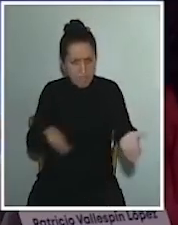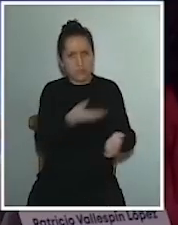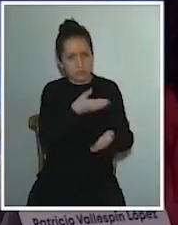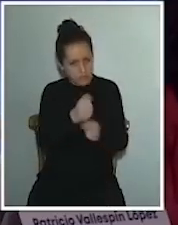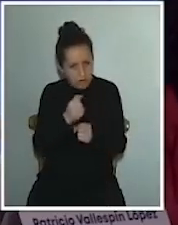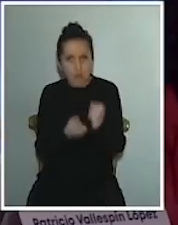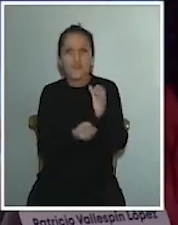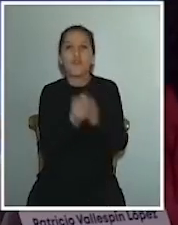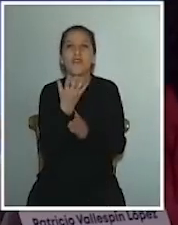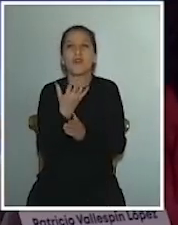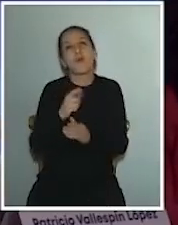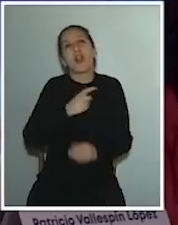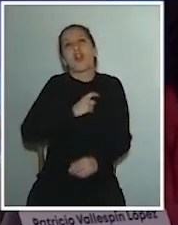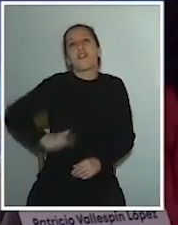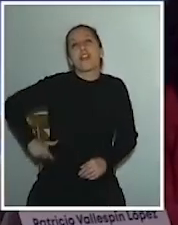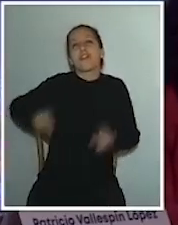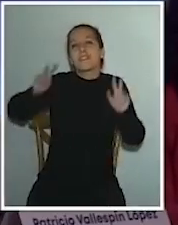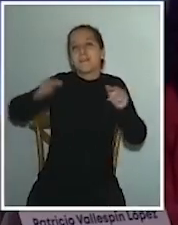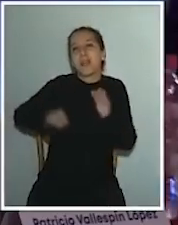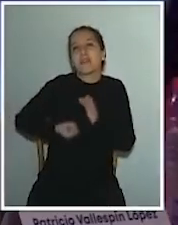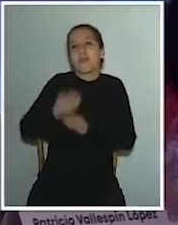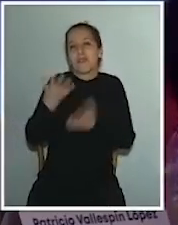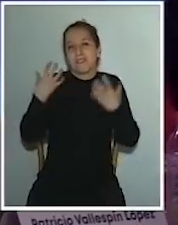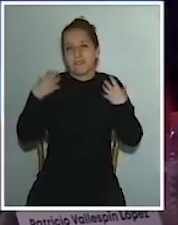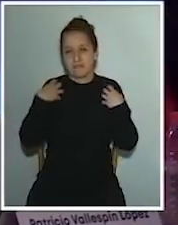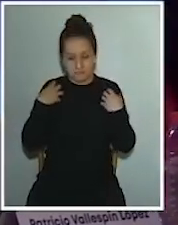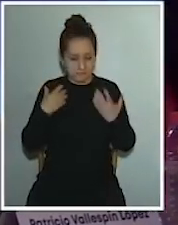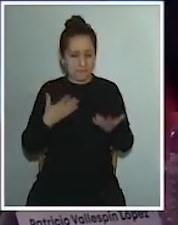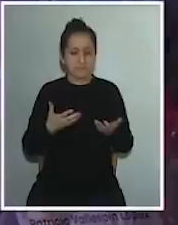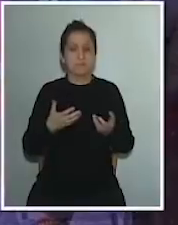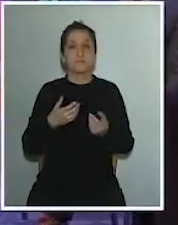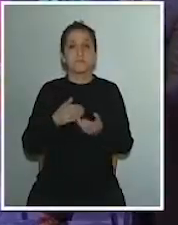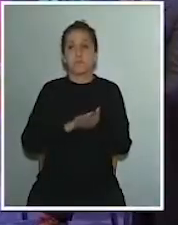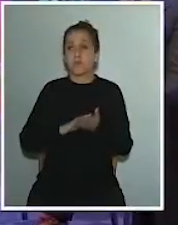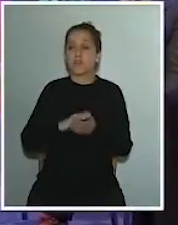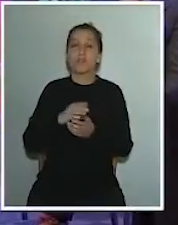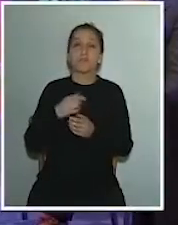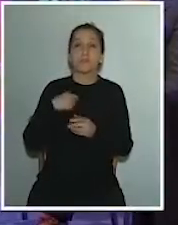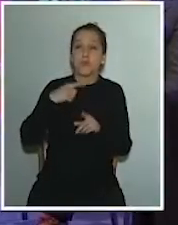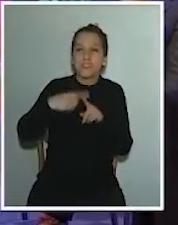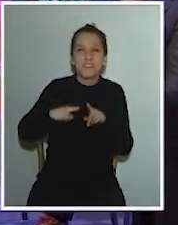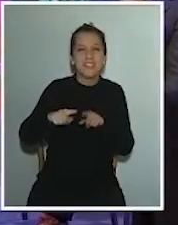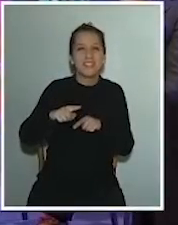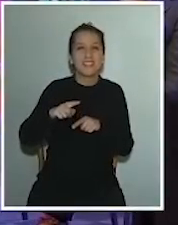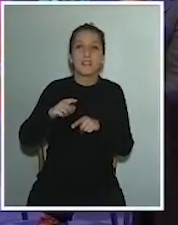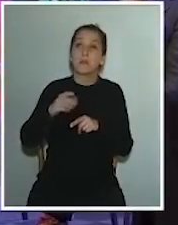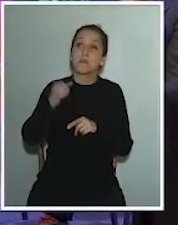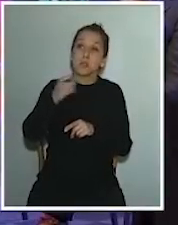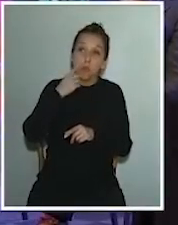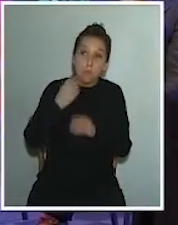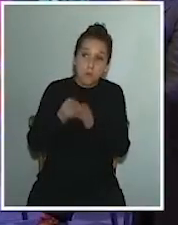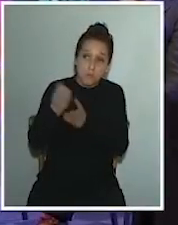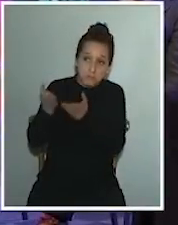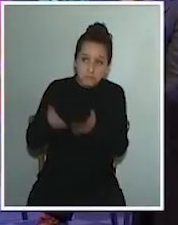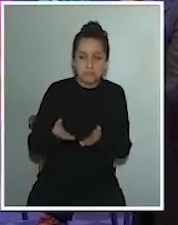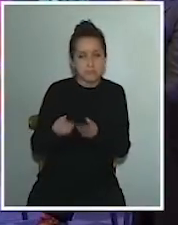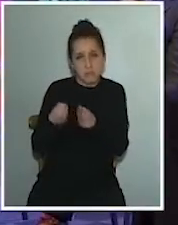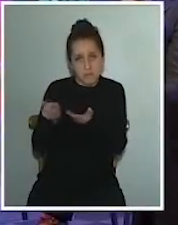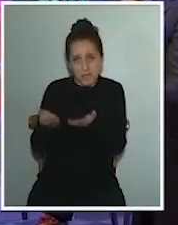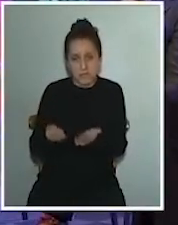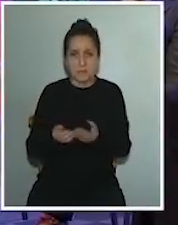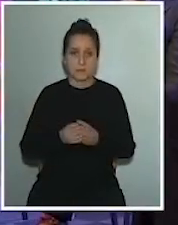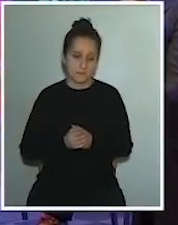a recibirlo al menos yo habría cruzado a la intendencia metropolitana a pesar de que vos tenés algunas diferencias con Cristóbal a darle la bienvenida a decirle allí